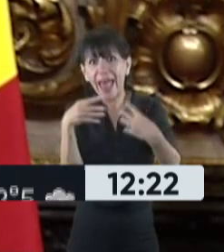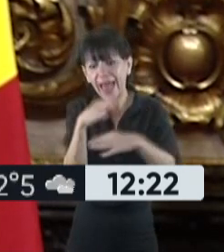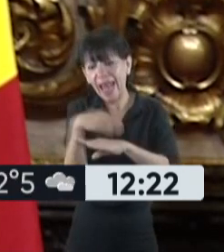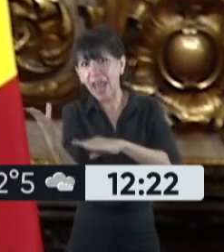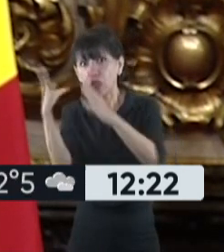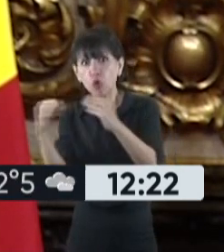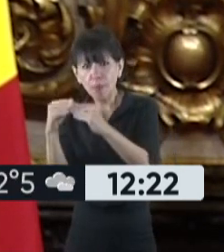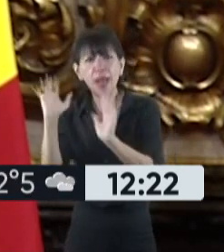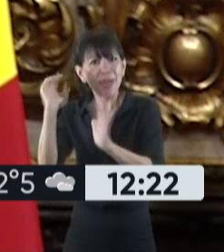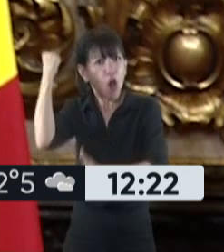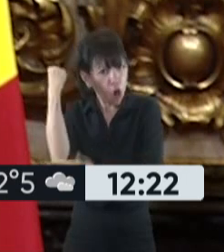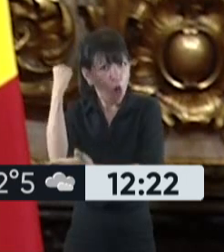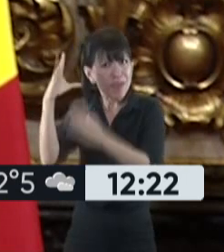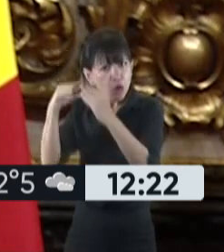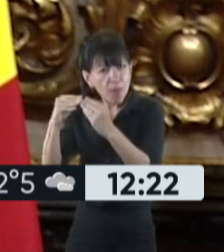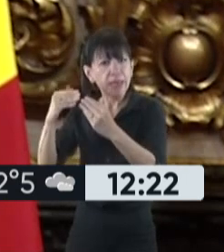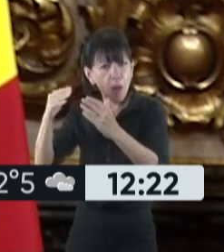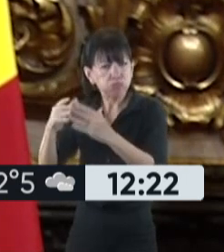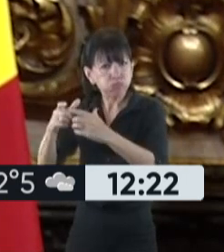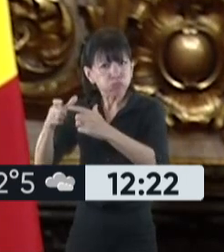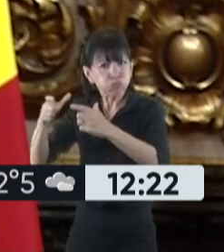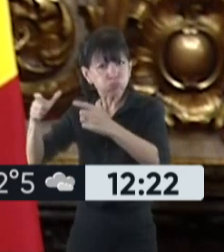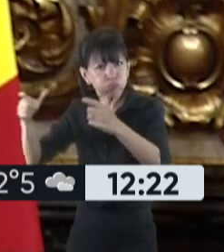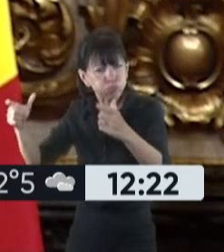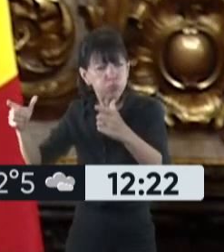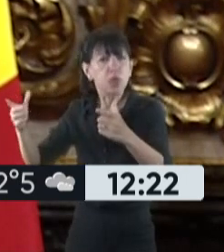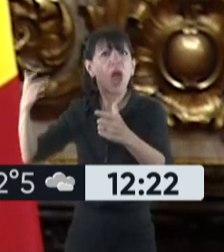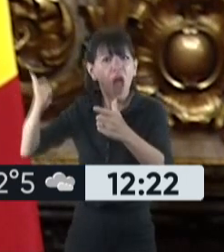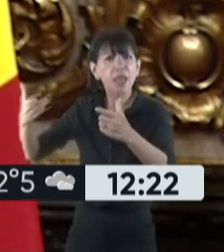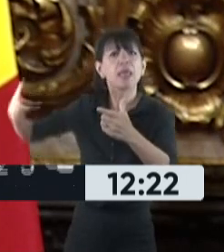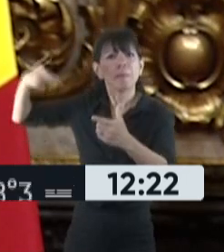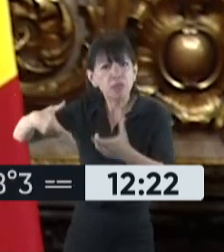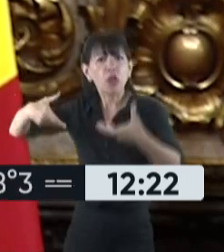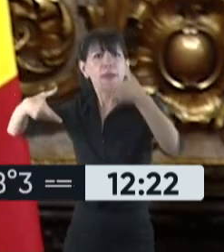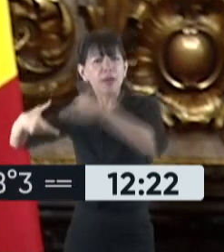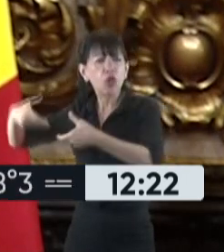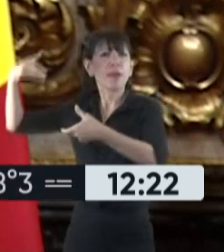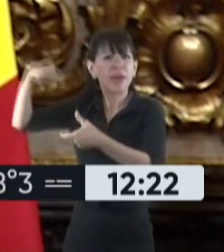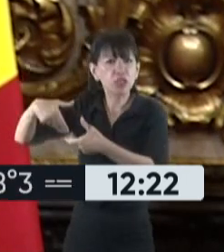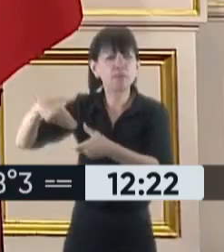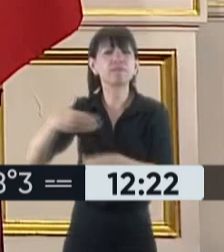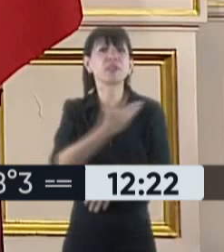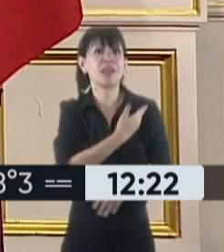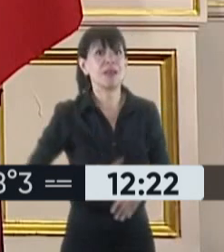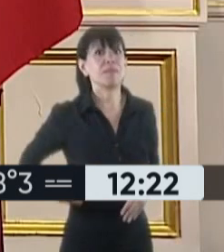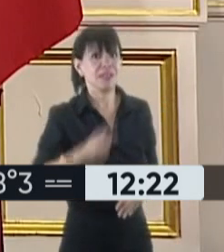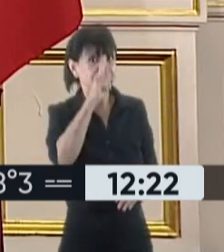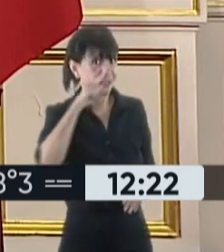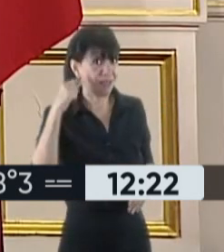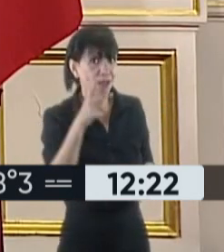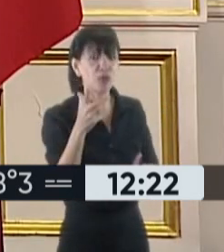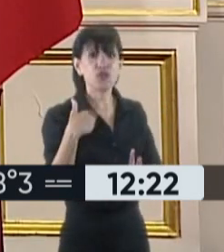está creciendo, y cada año está creciendo. Tenemos muchas inversiones y al señor presidente le transmití